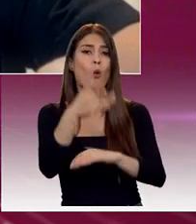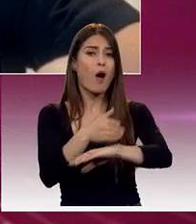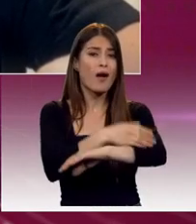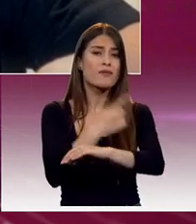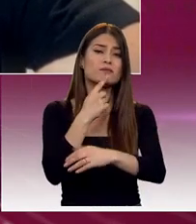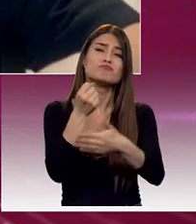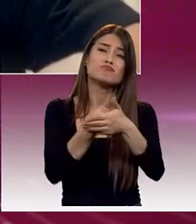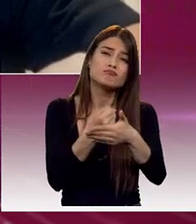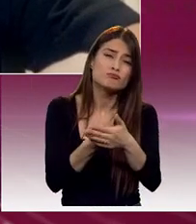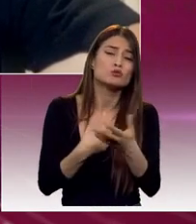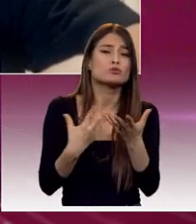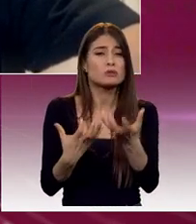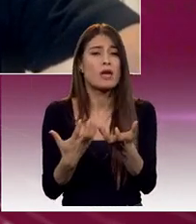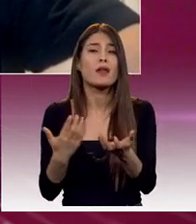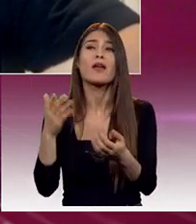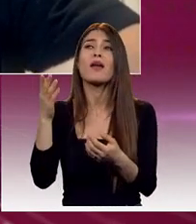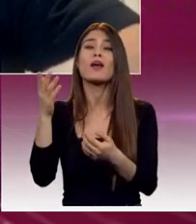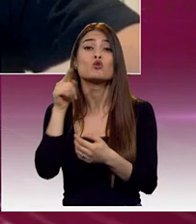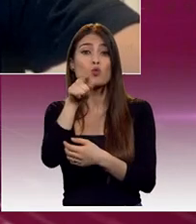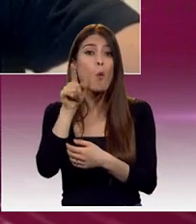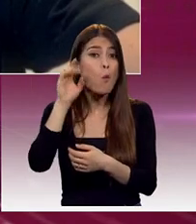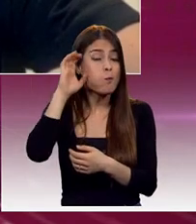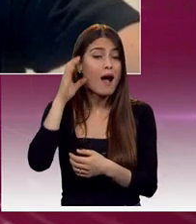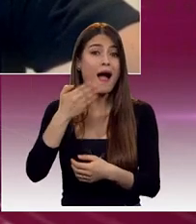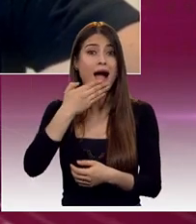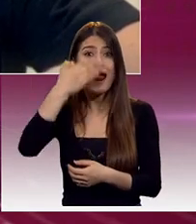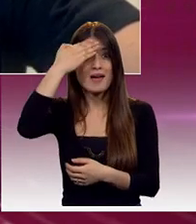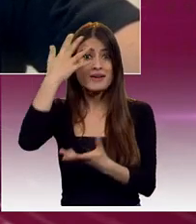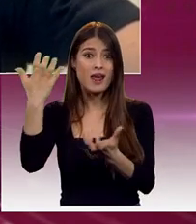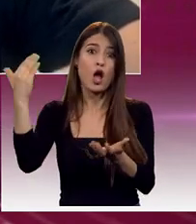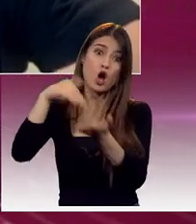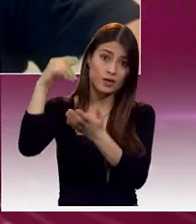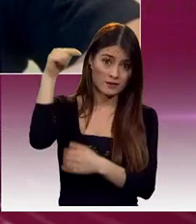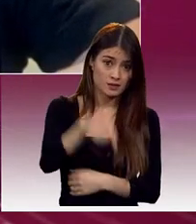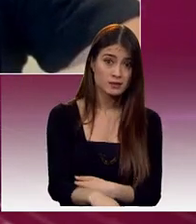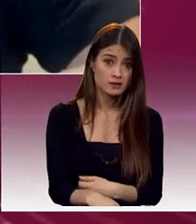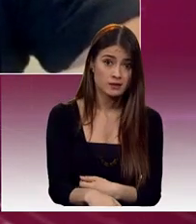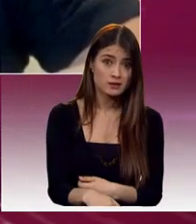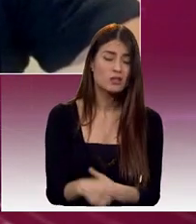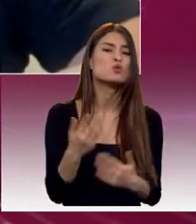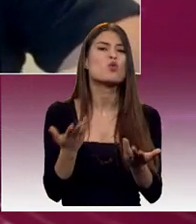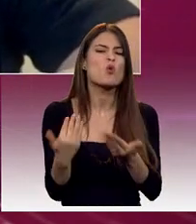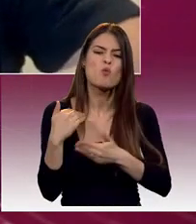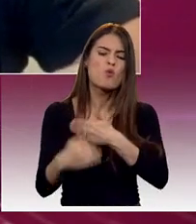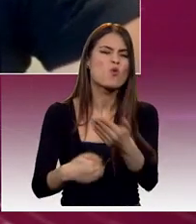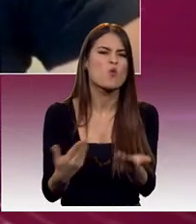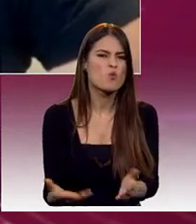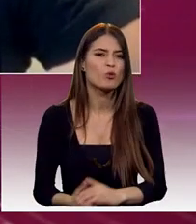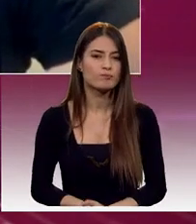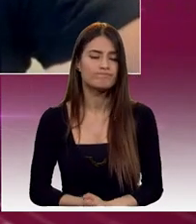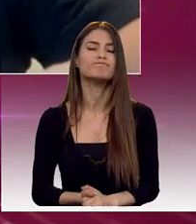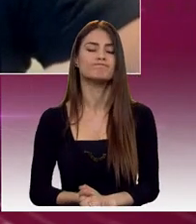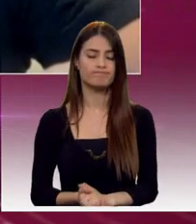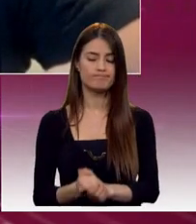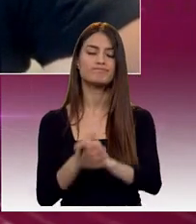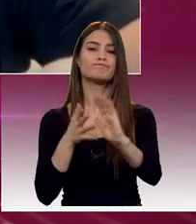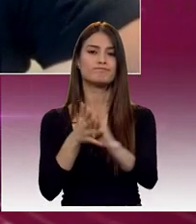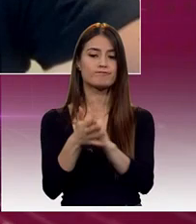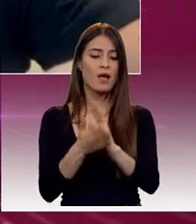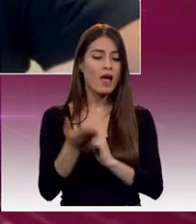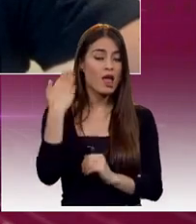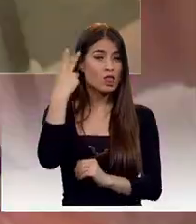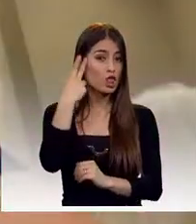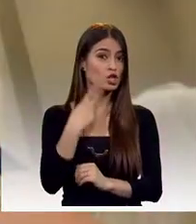al país desde arabia como alta y me ha gustado bueno si hace dos